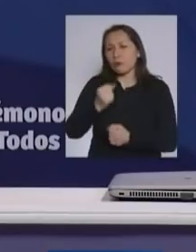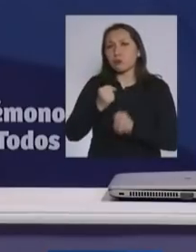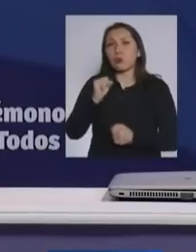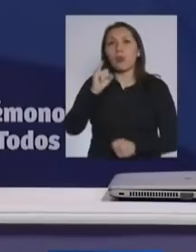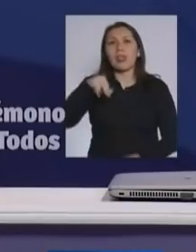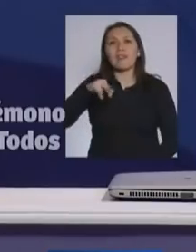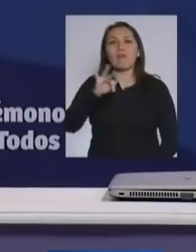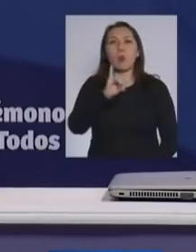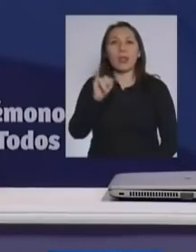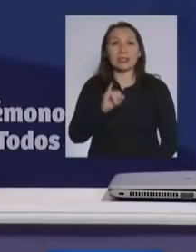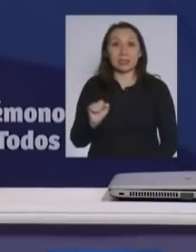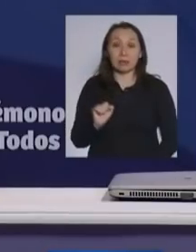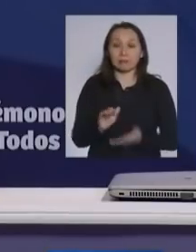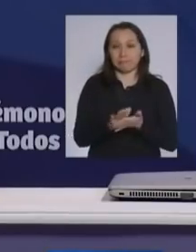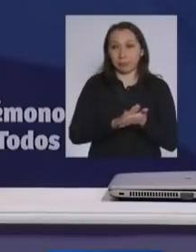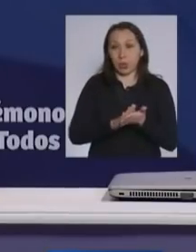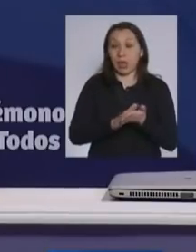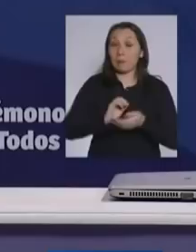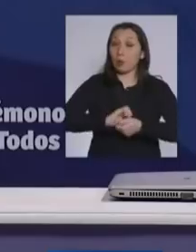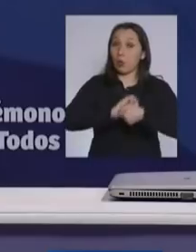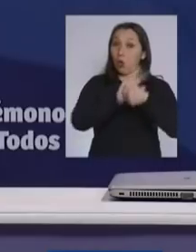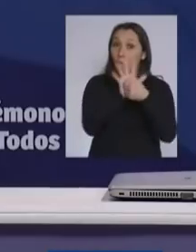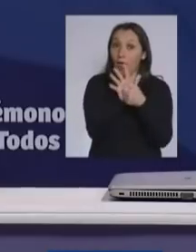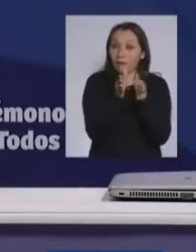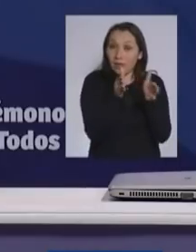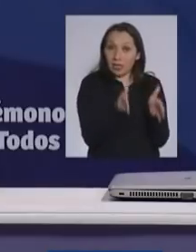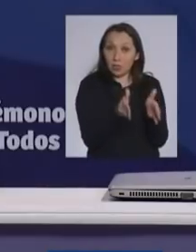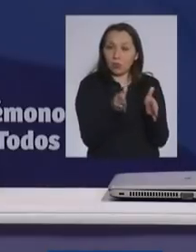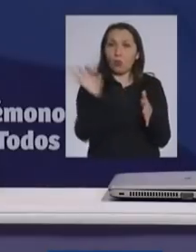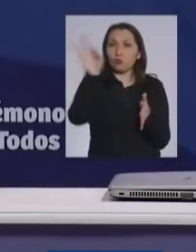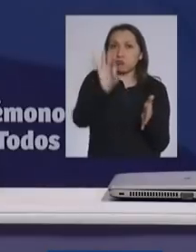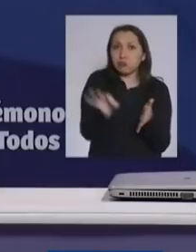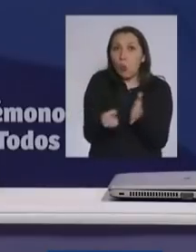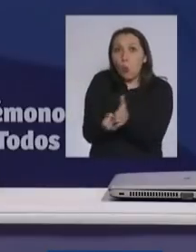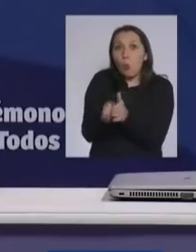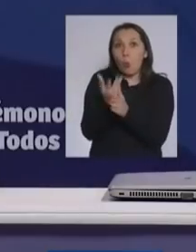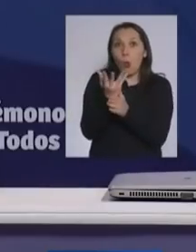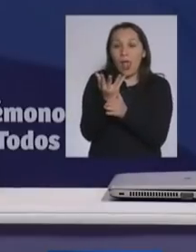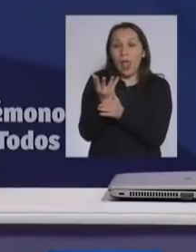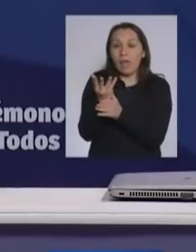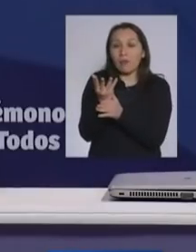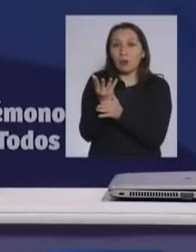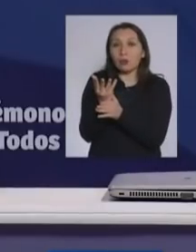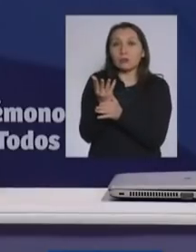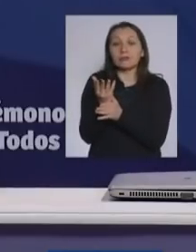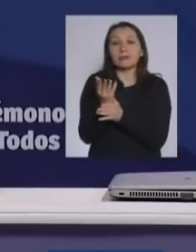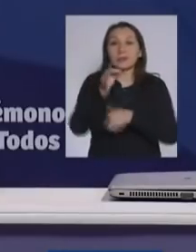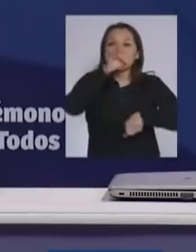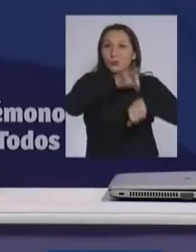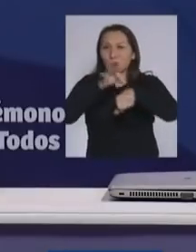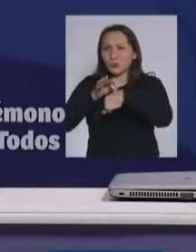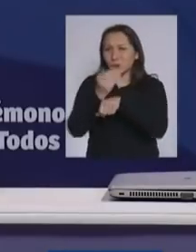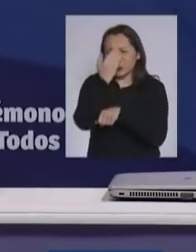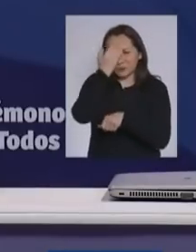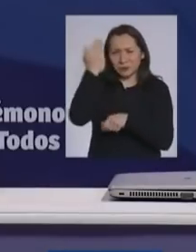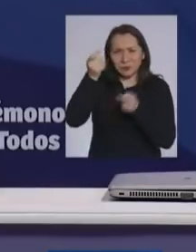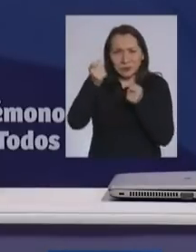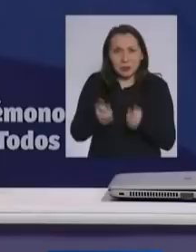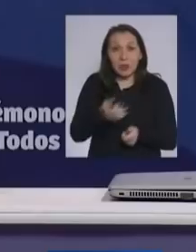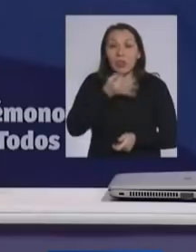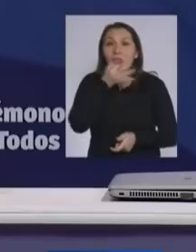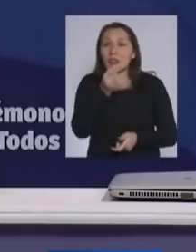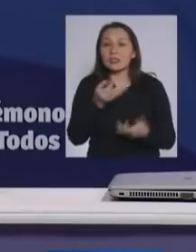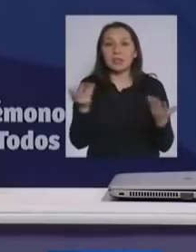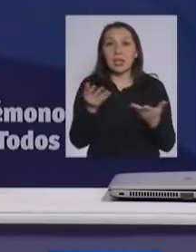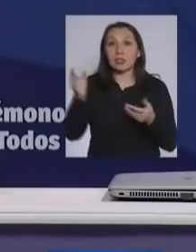ejemplo. En el caso del coronavirus, que es un virus nuevo, los especialistas postulan